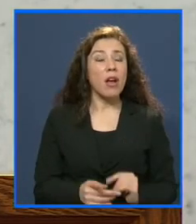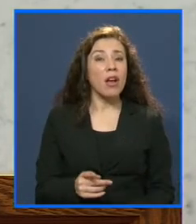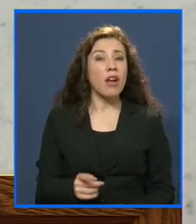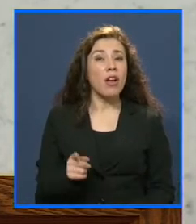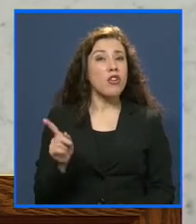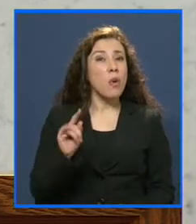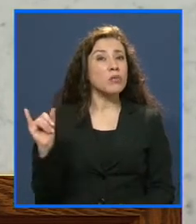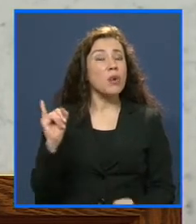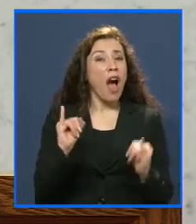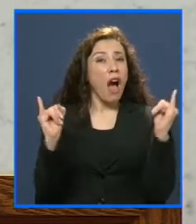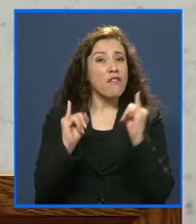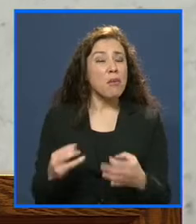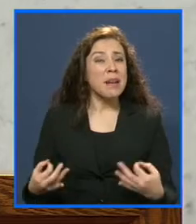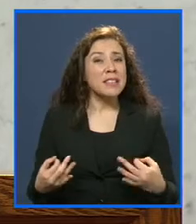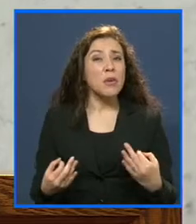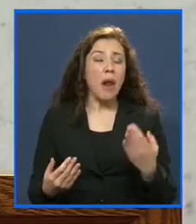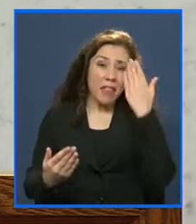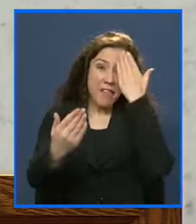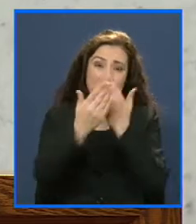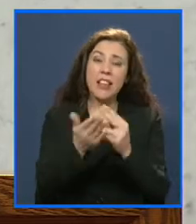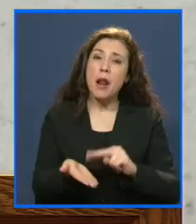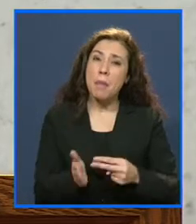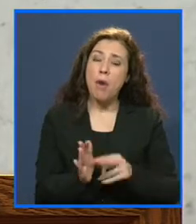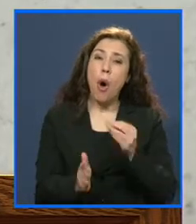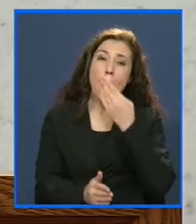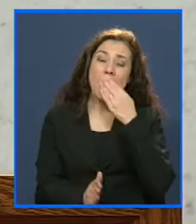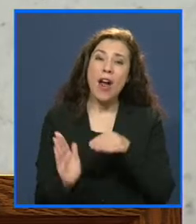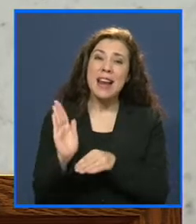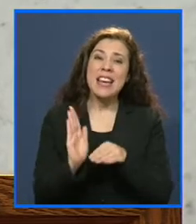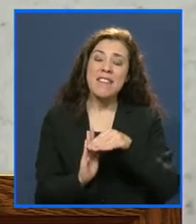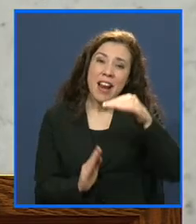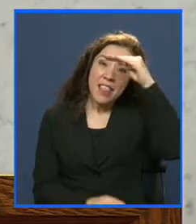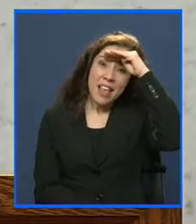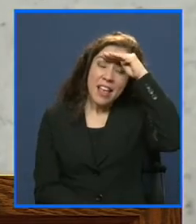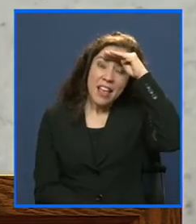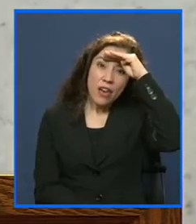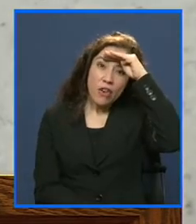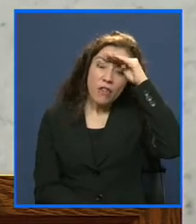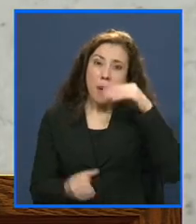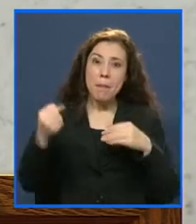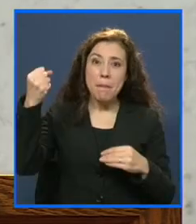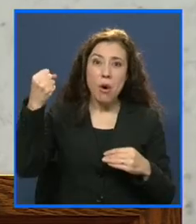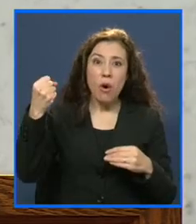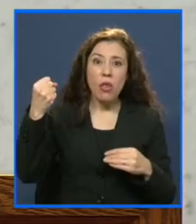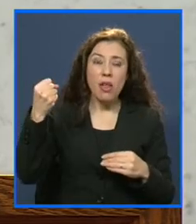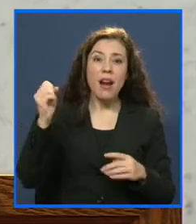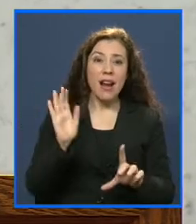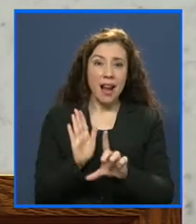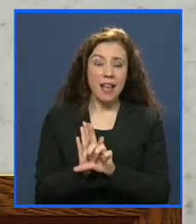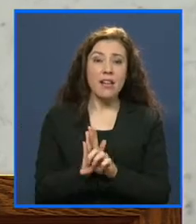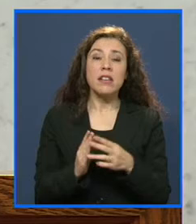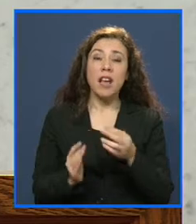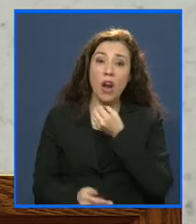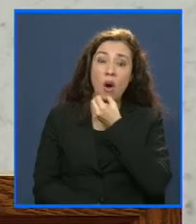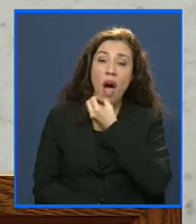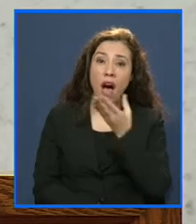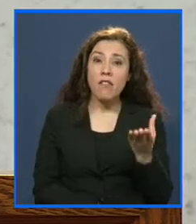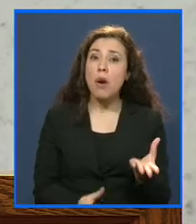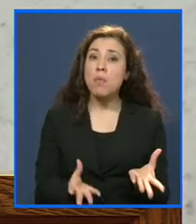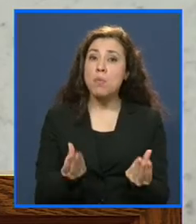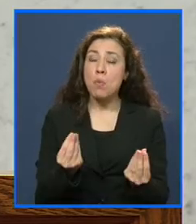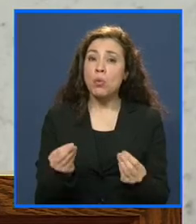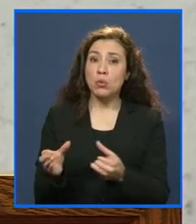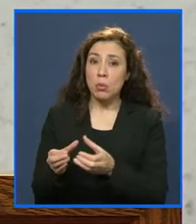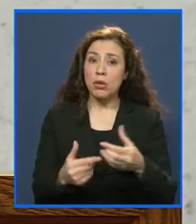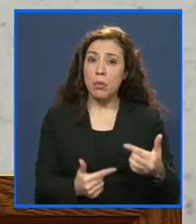forma acertada de enfrentar la problemática ni de mejorar los niveles de confianza al poder legislativo así lo han expresado la mayoría de las